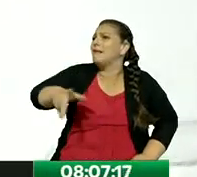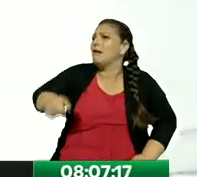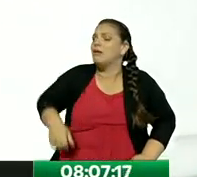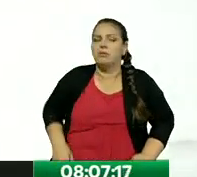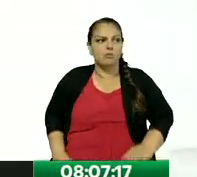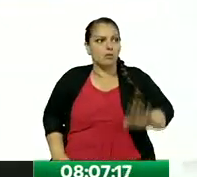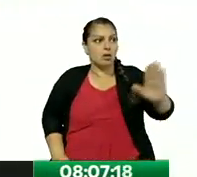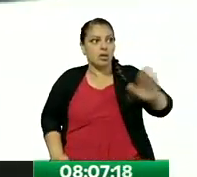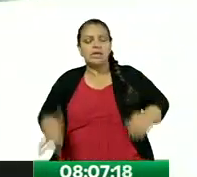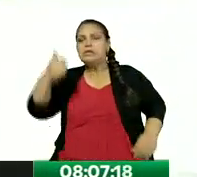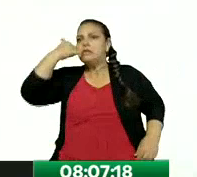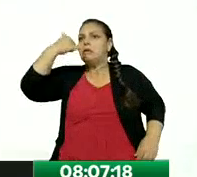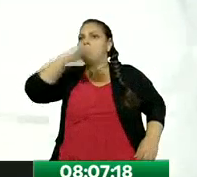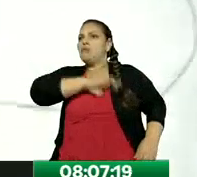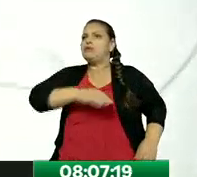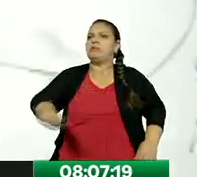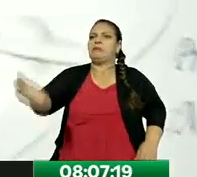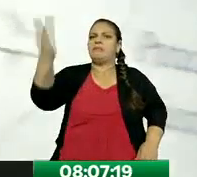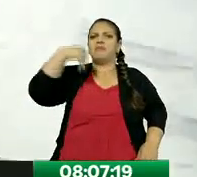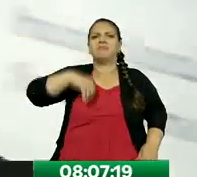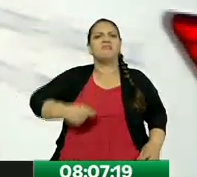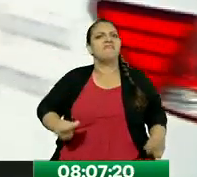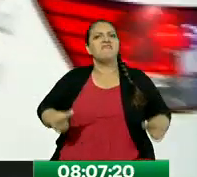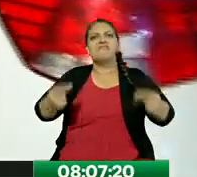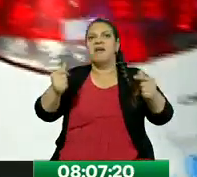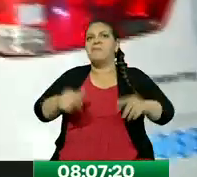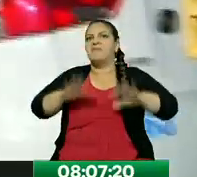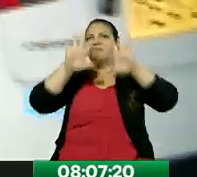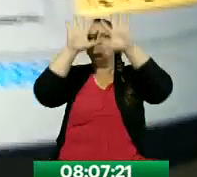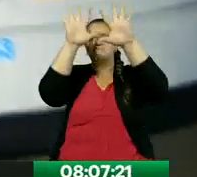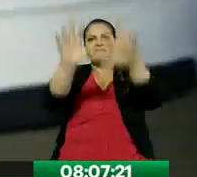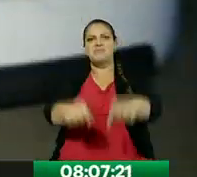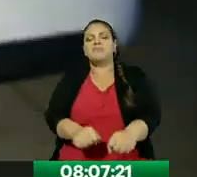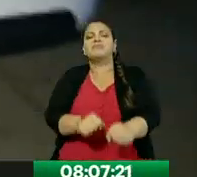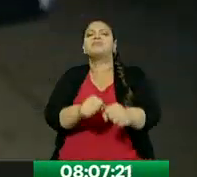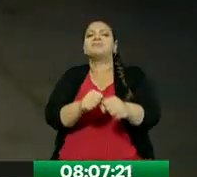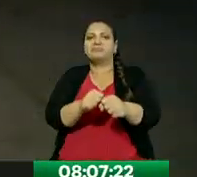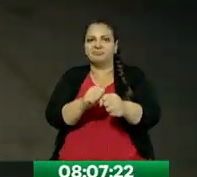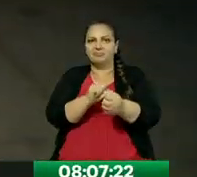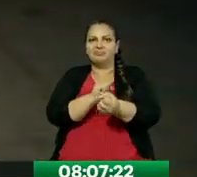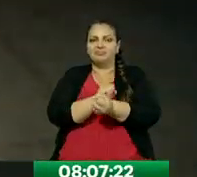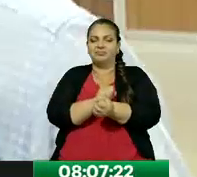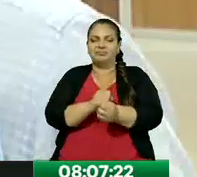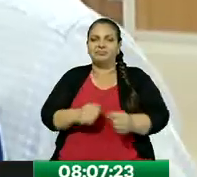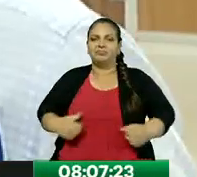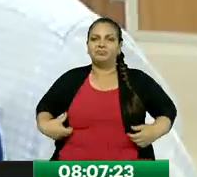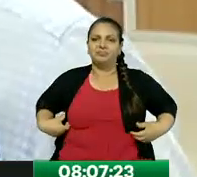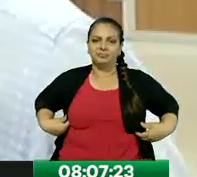evitar que los implicados se retiraran del sitio con los valores que pretendían llevarse.